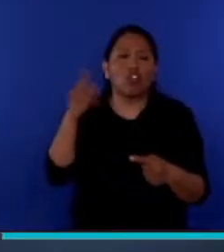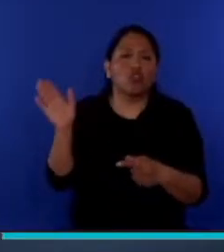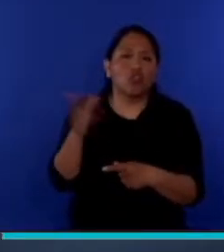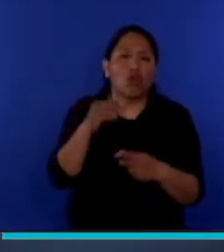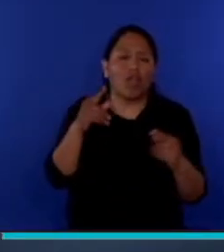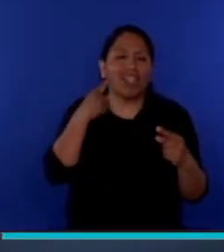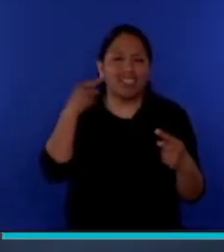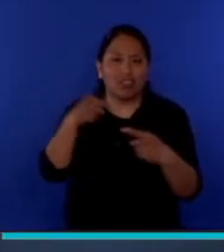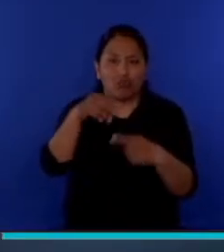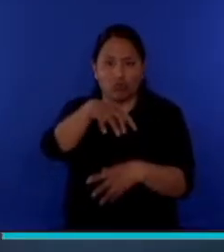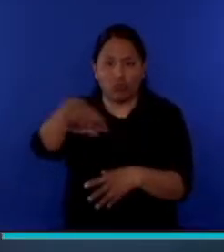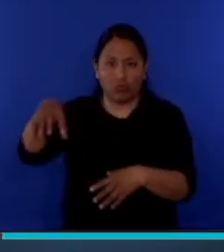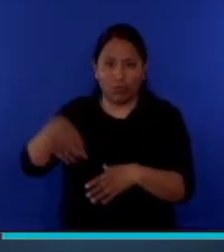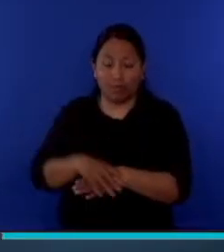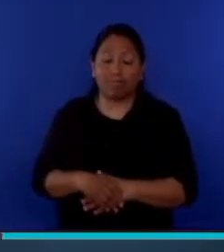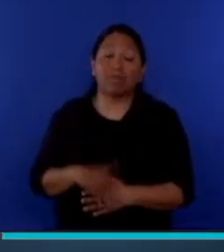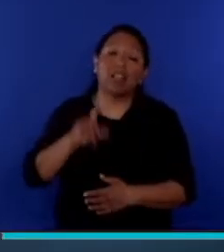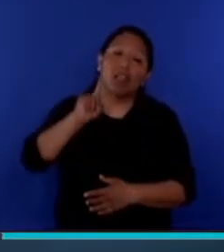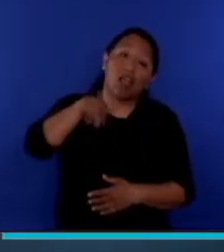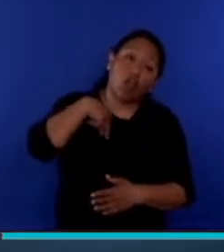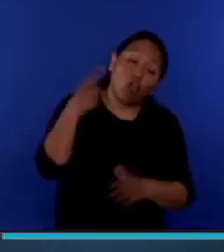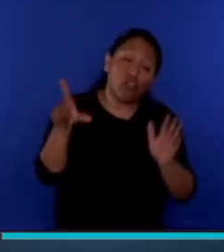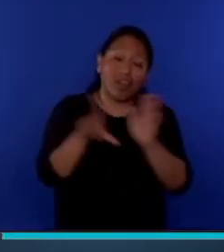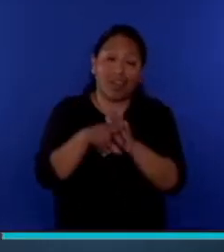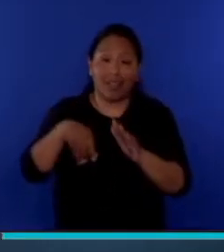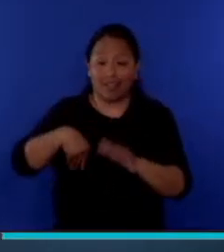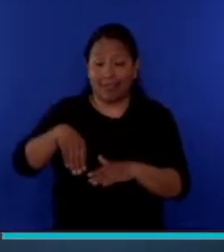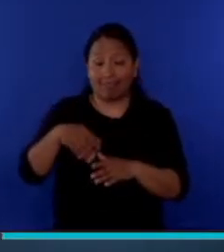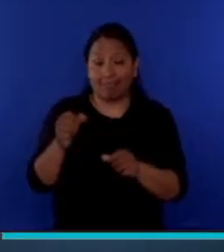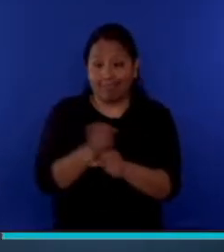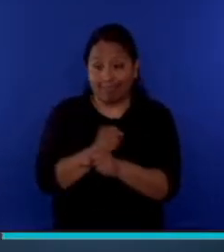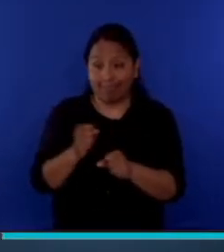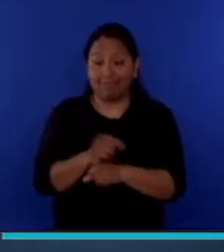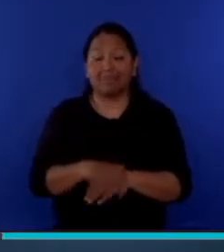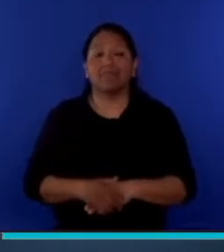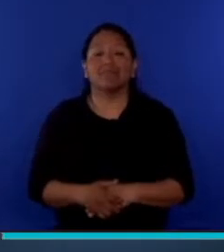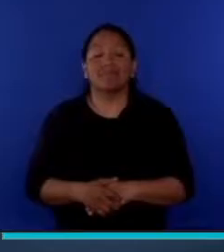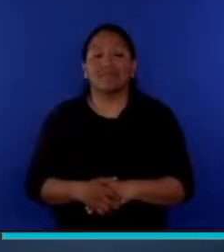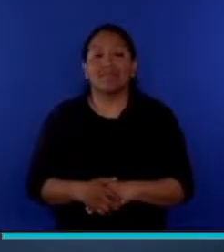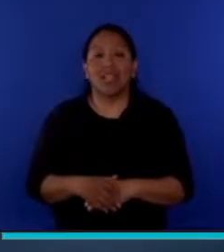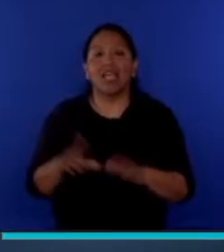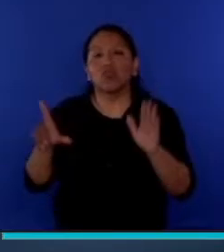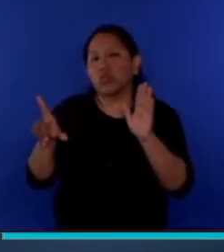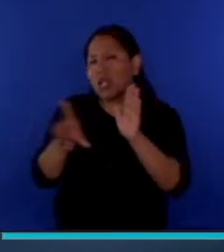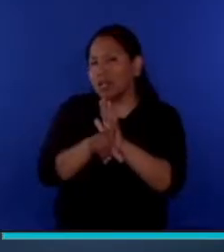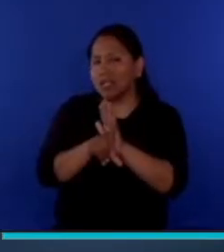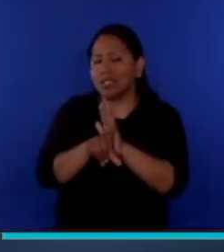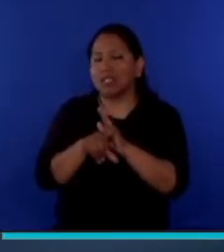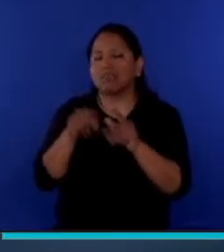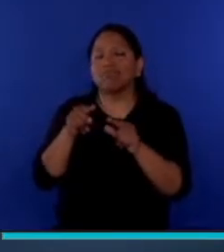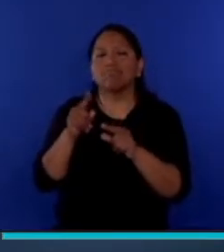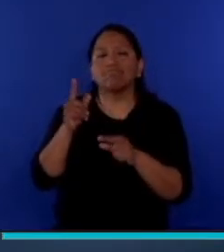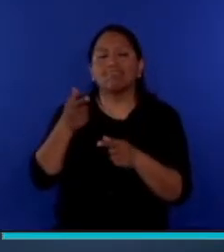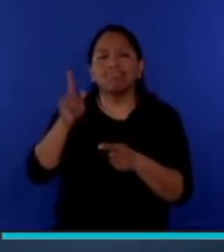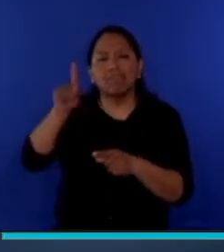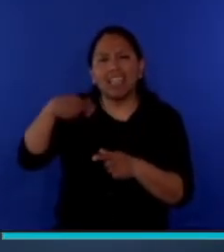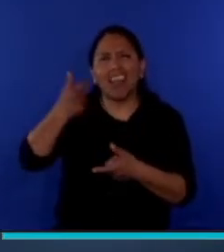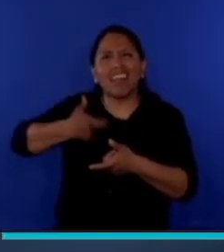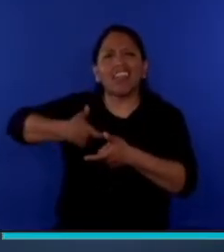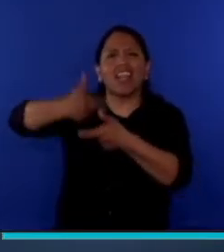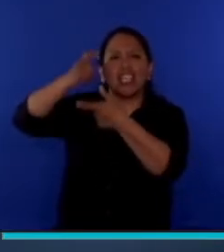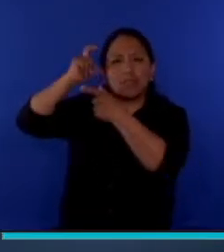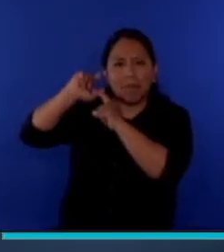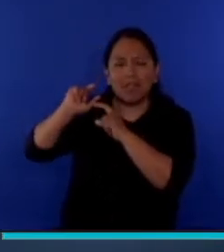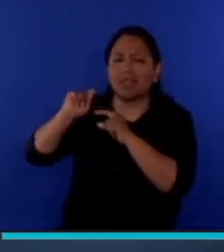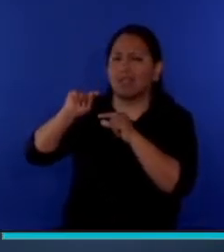instituciones. Y la otra ley, la que acabamos de aprobar, es una ley que nace principalmente de la experiencia que hemos tenido